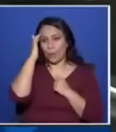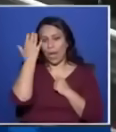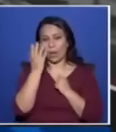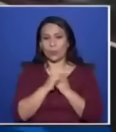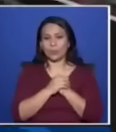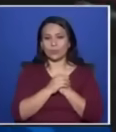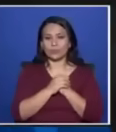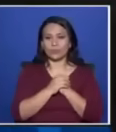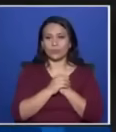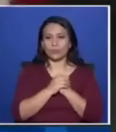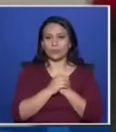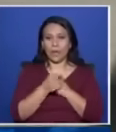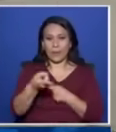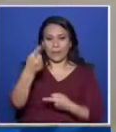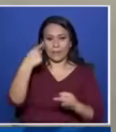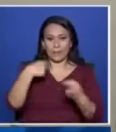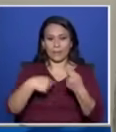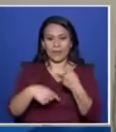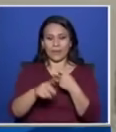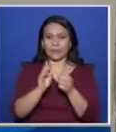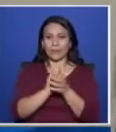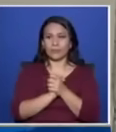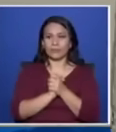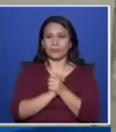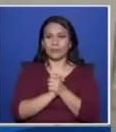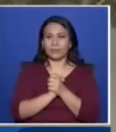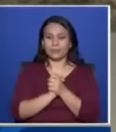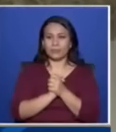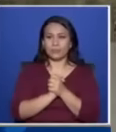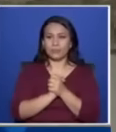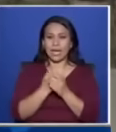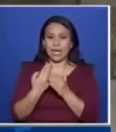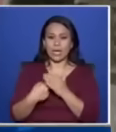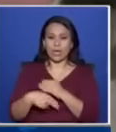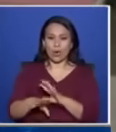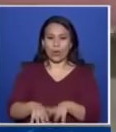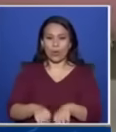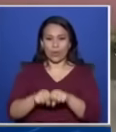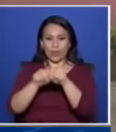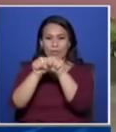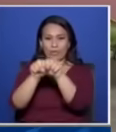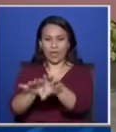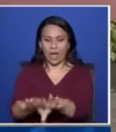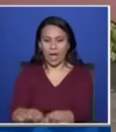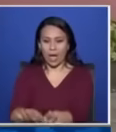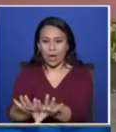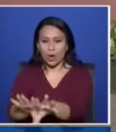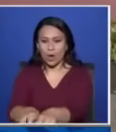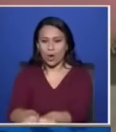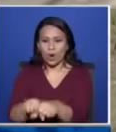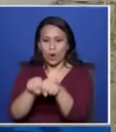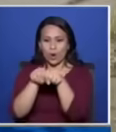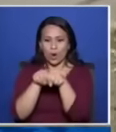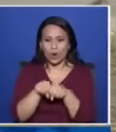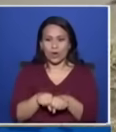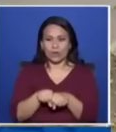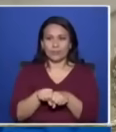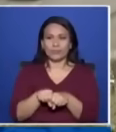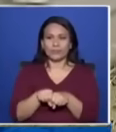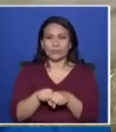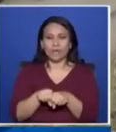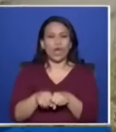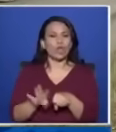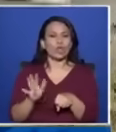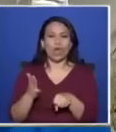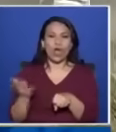por esta preocupación, están viniendo ustedes a traer a sus hijos, los vienen a ver, los llevan, los traen a quienes no